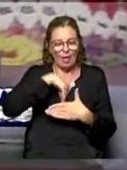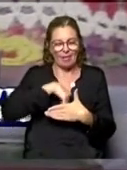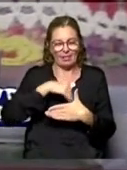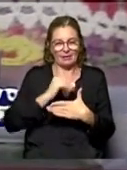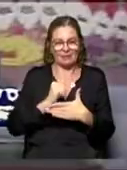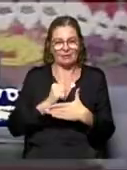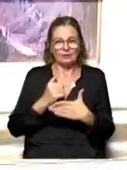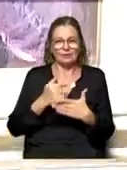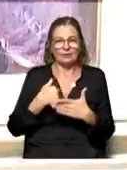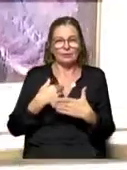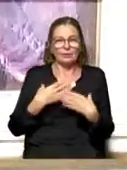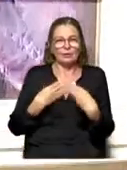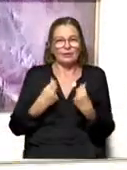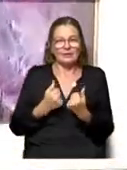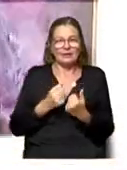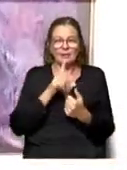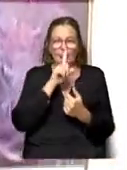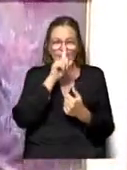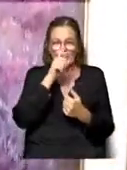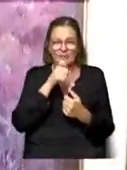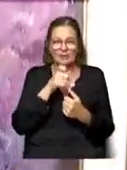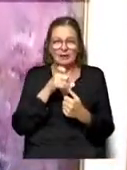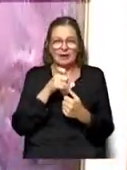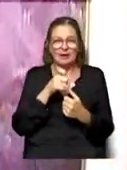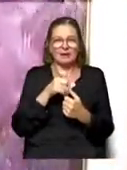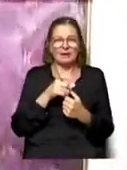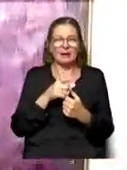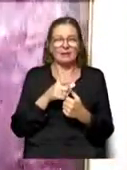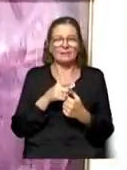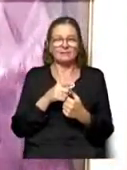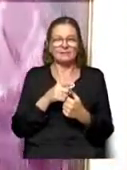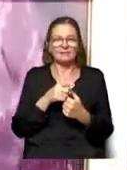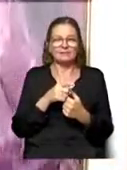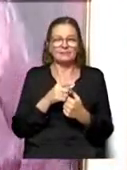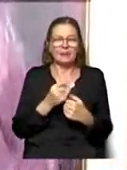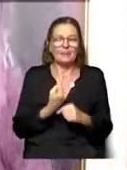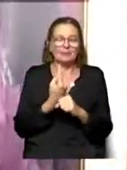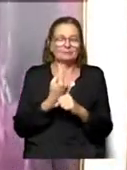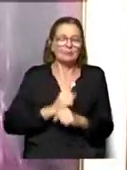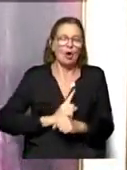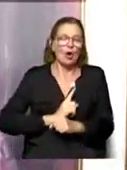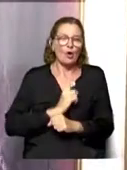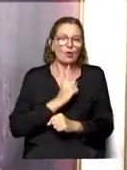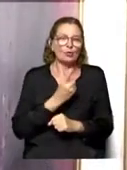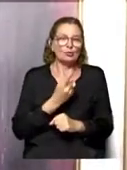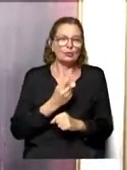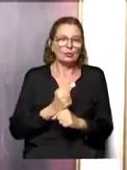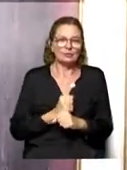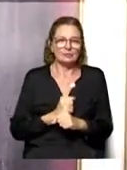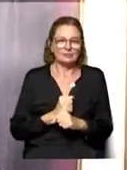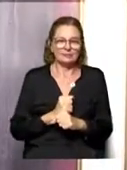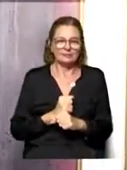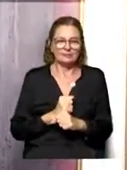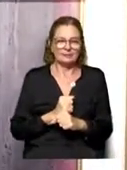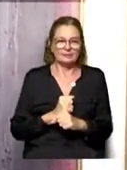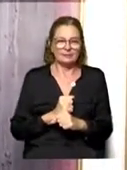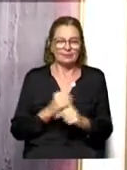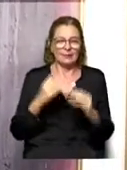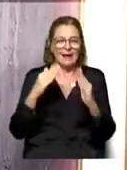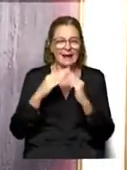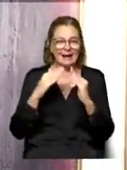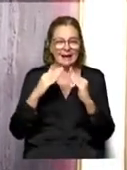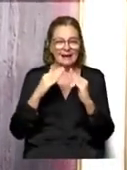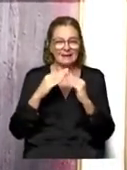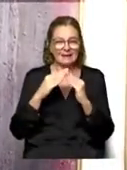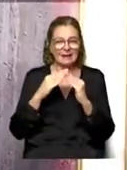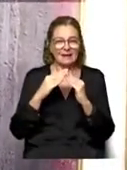Yo siento que soy montevideana, tengo el privilegio de tener una casa en que